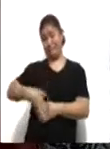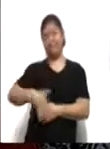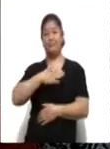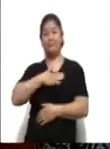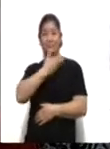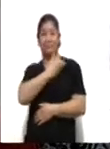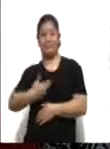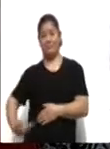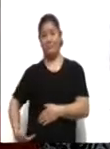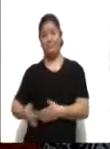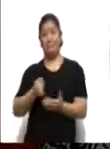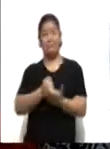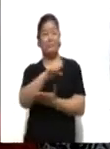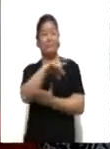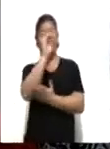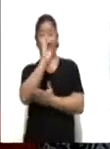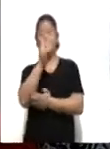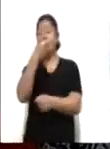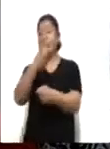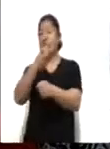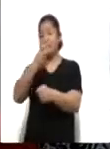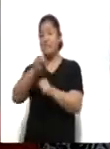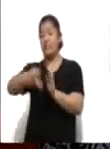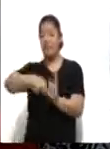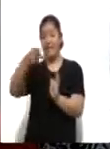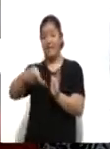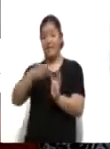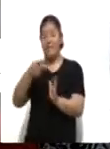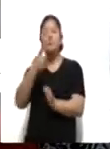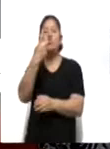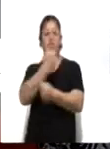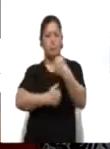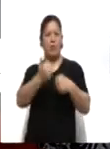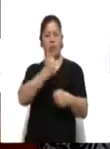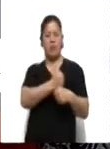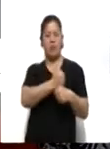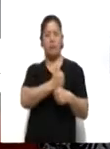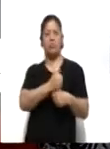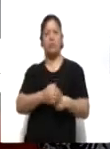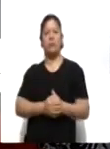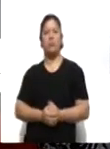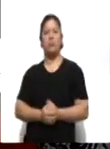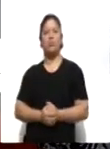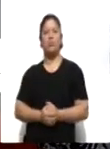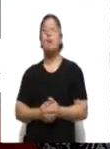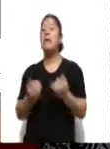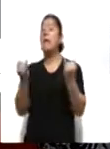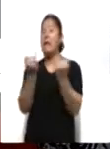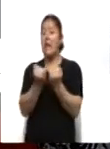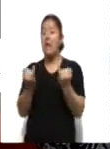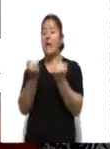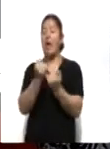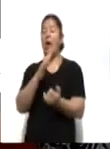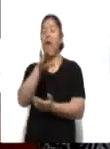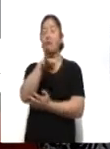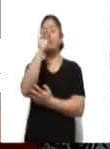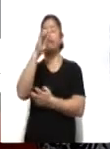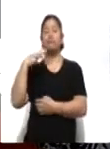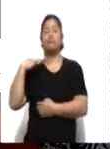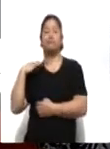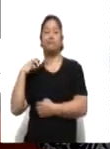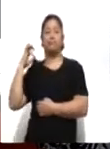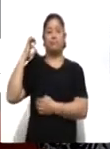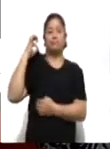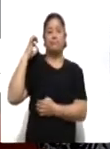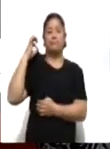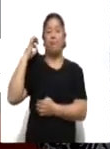presidente de la mesa directiva por segunda ocasión justo hace un año en el período ordinario también fui electa es algo que